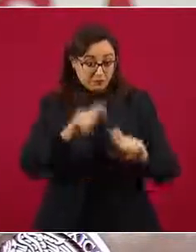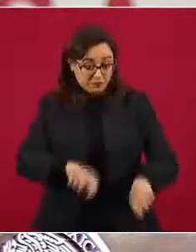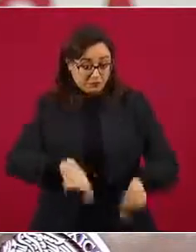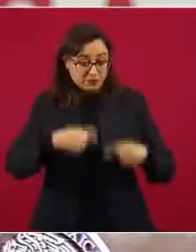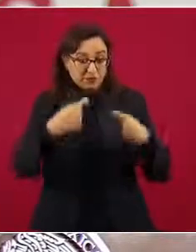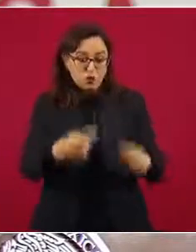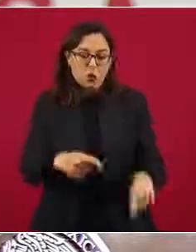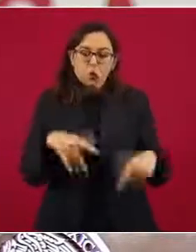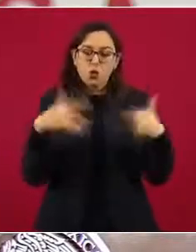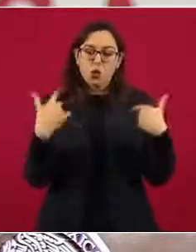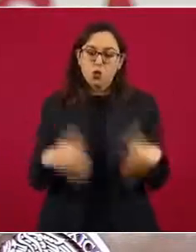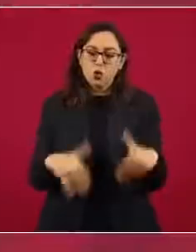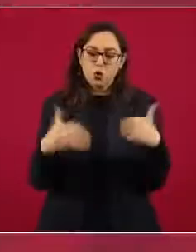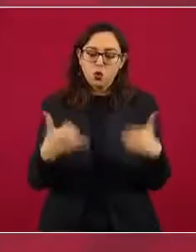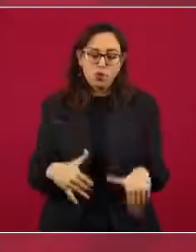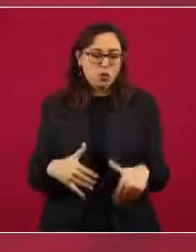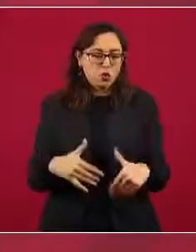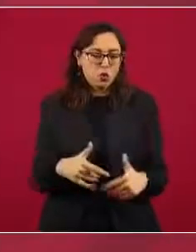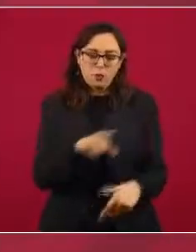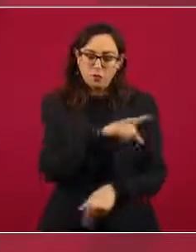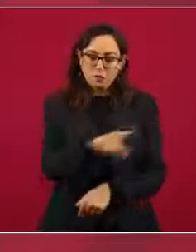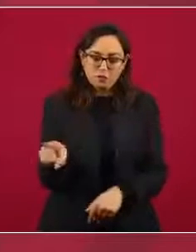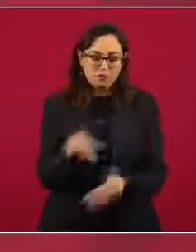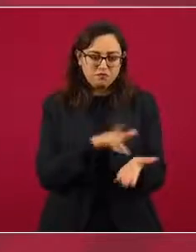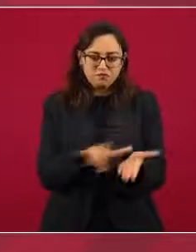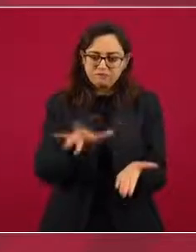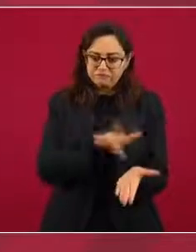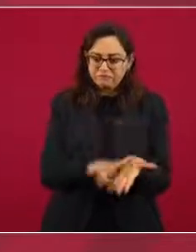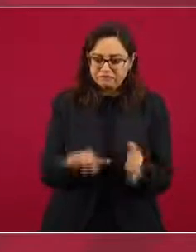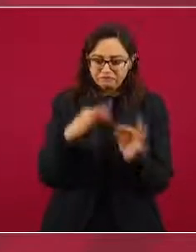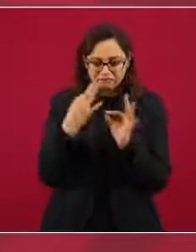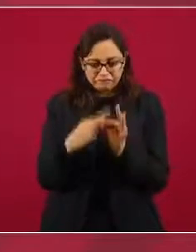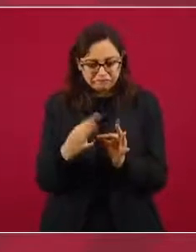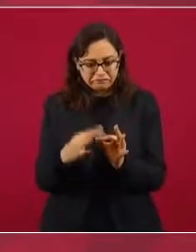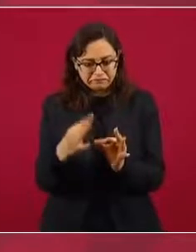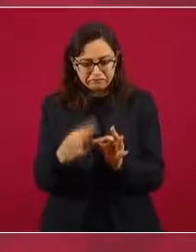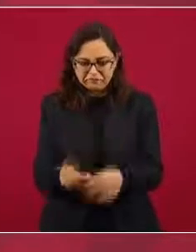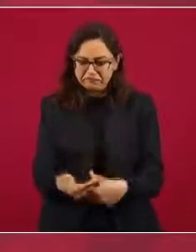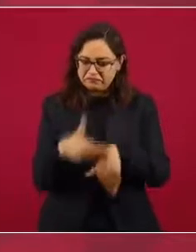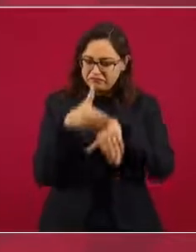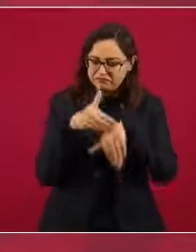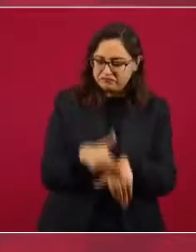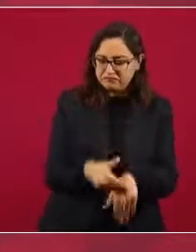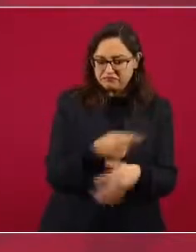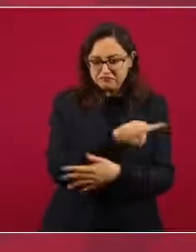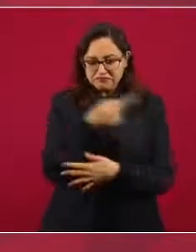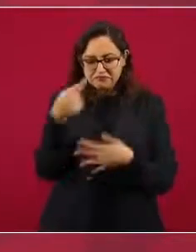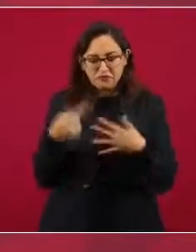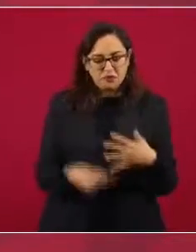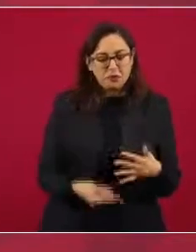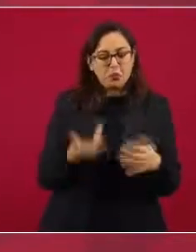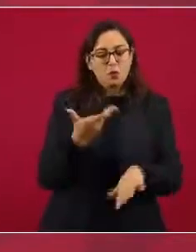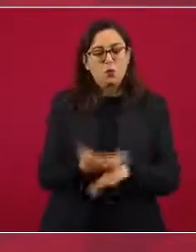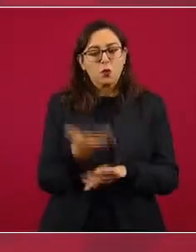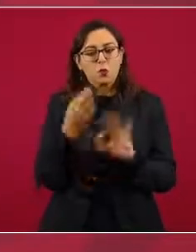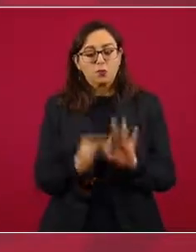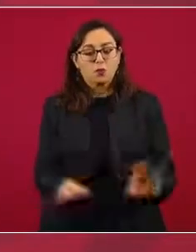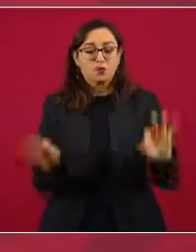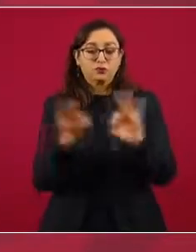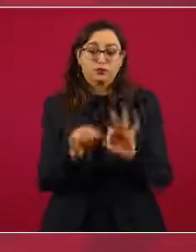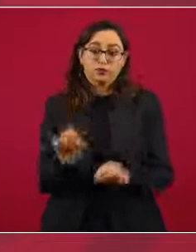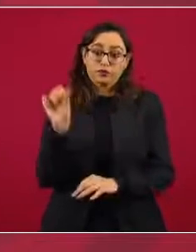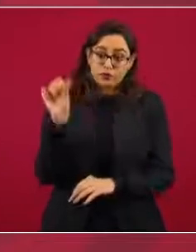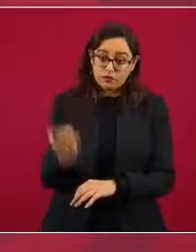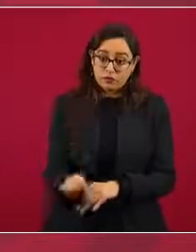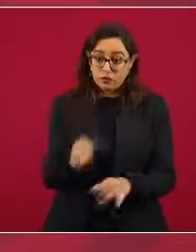confianza, su apoyo, su disciplina han sido y serán fundamentales. En el pulso de la salud, como